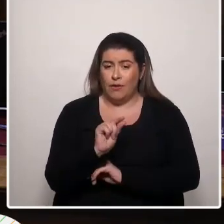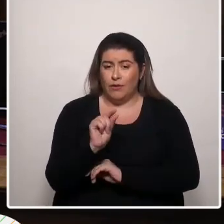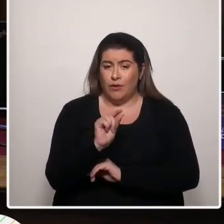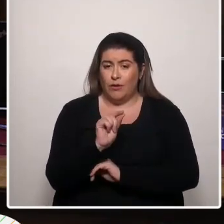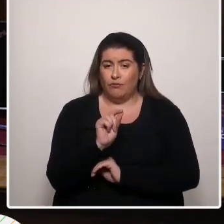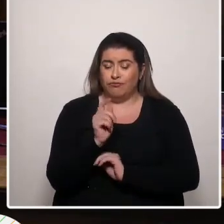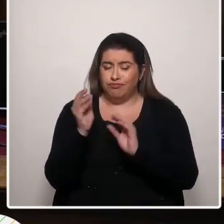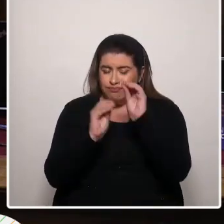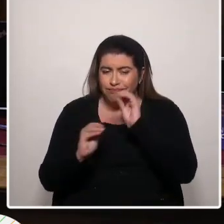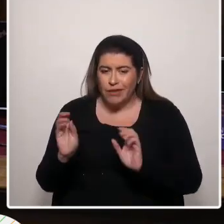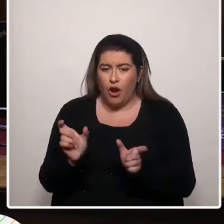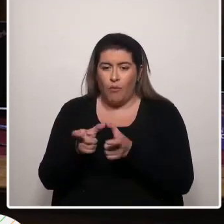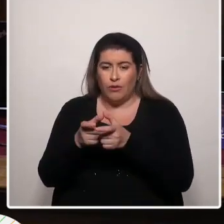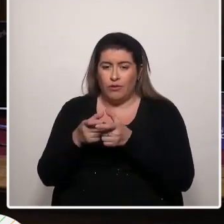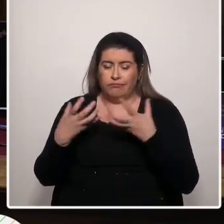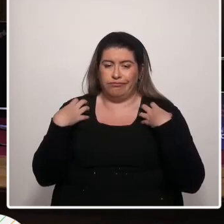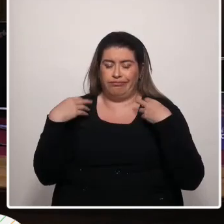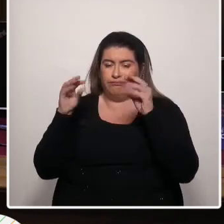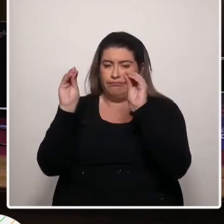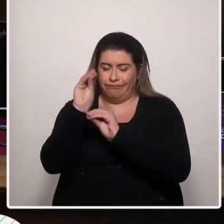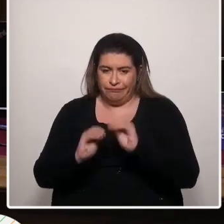Convención.